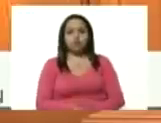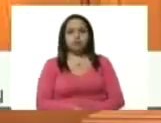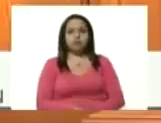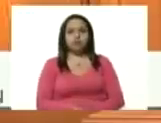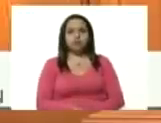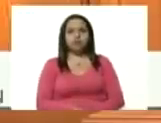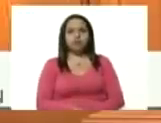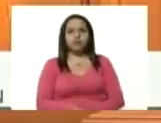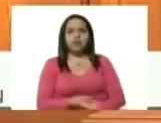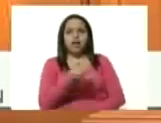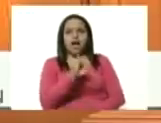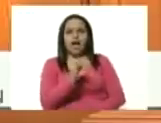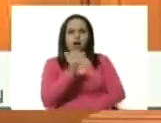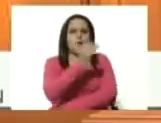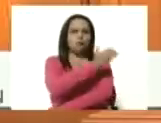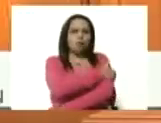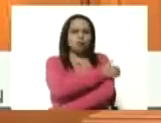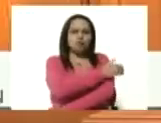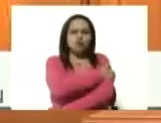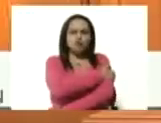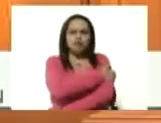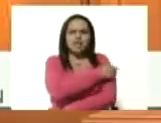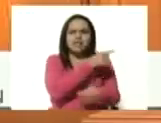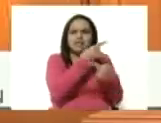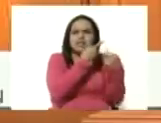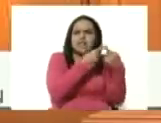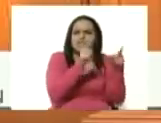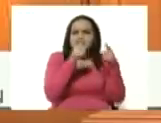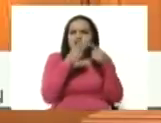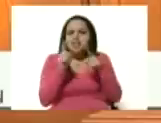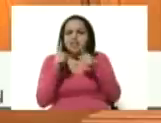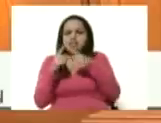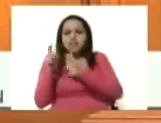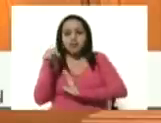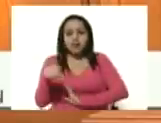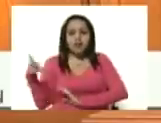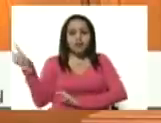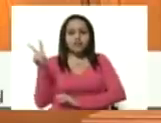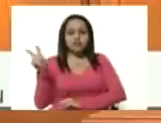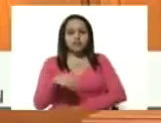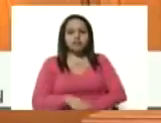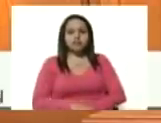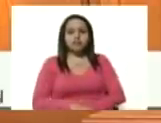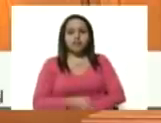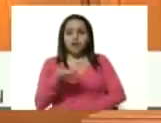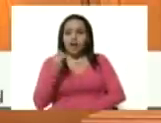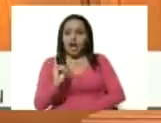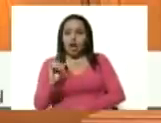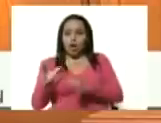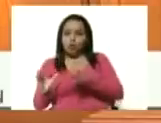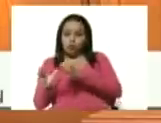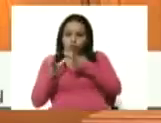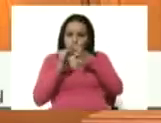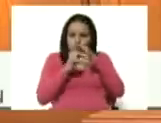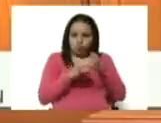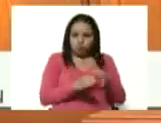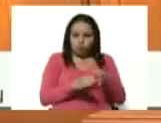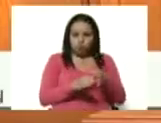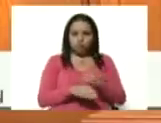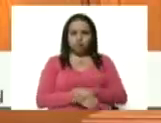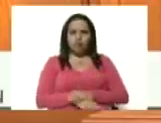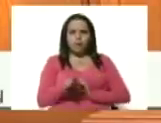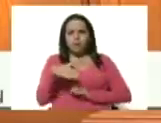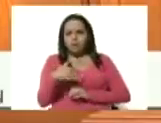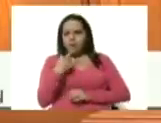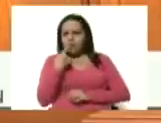Hay las oposiciones venezolanas y hay una fracción, pudiéramos decir,